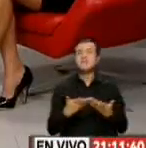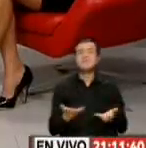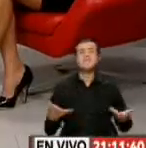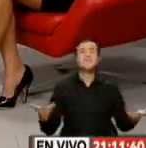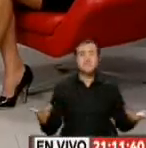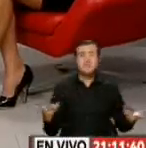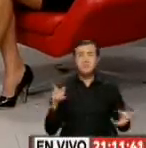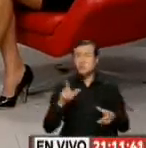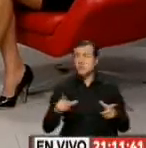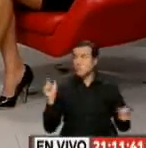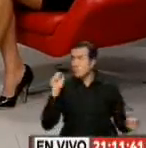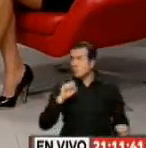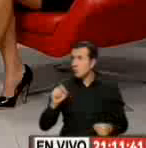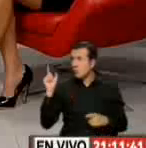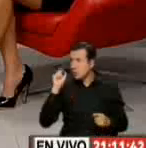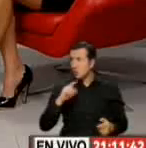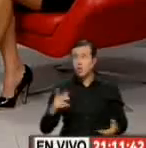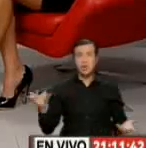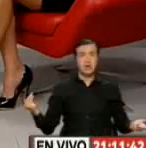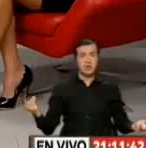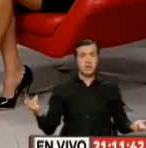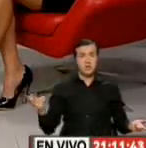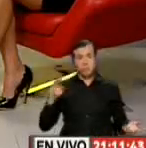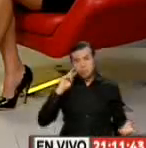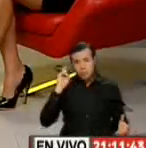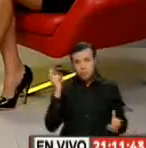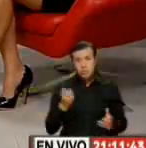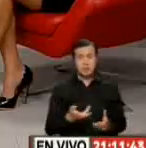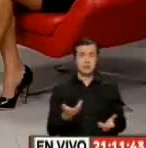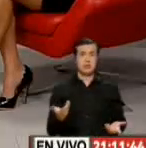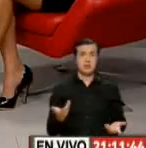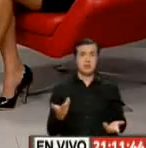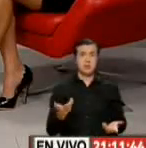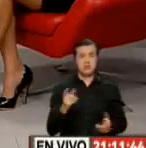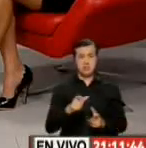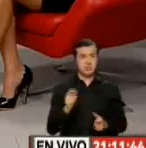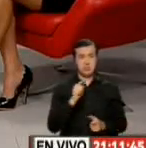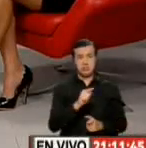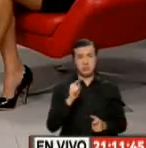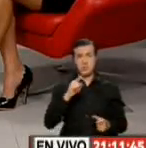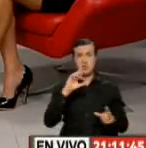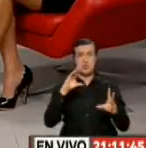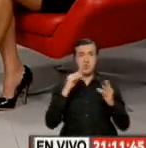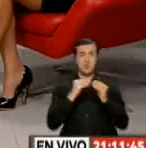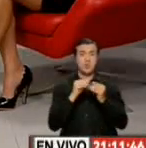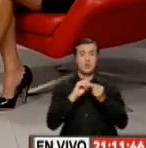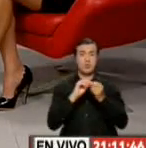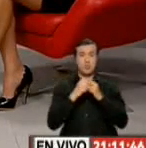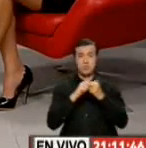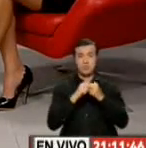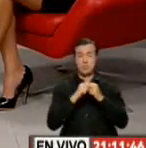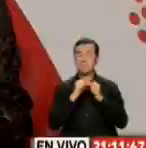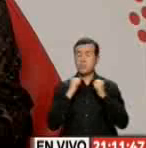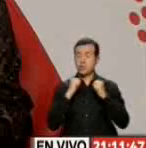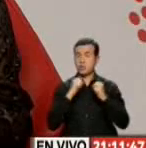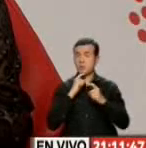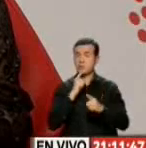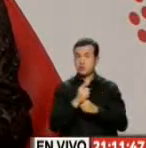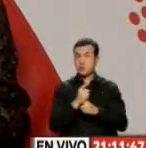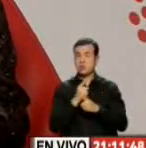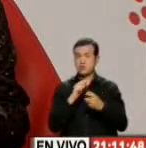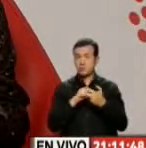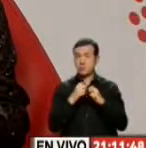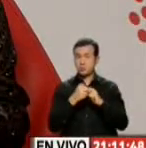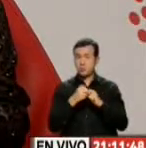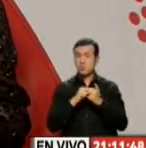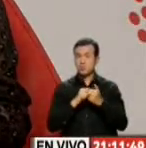Son refugiados. Son turistas, es un conflicto grande, es una crisis humanitaria, por supuesto que es